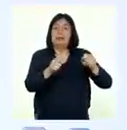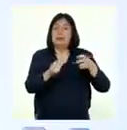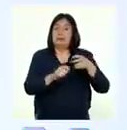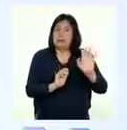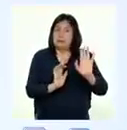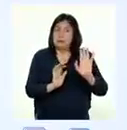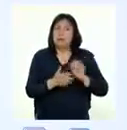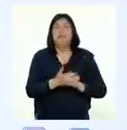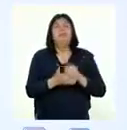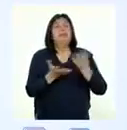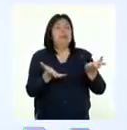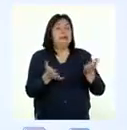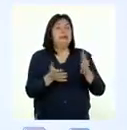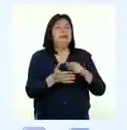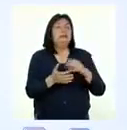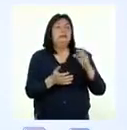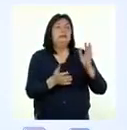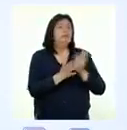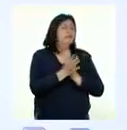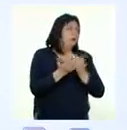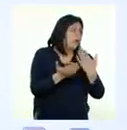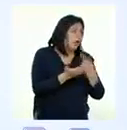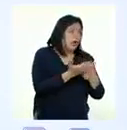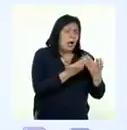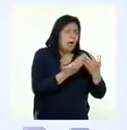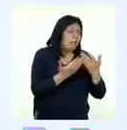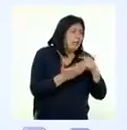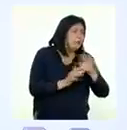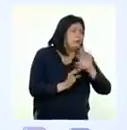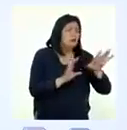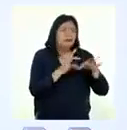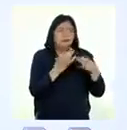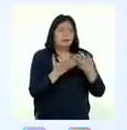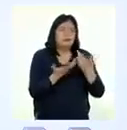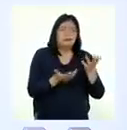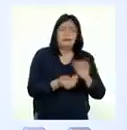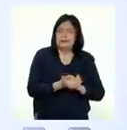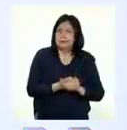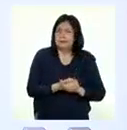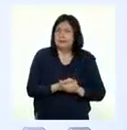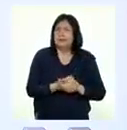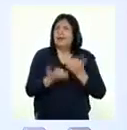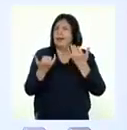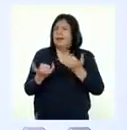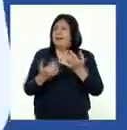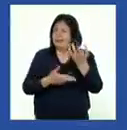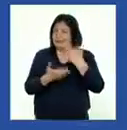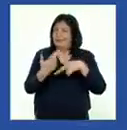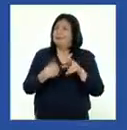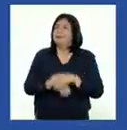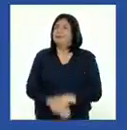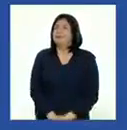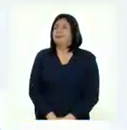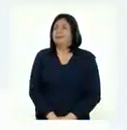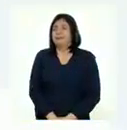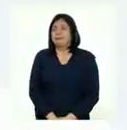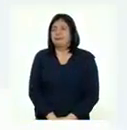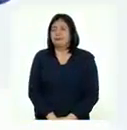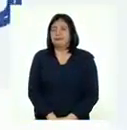una pausa comercial y aprovechan para conversarlo con sus familiares? Ahora regresamos.